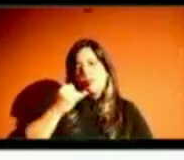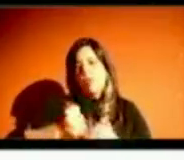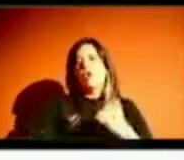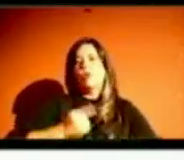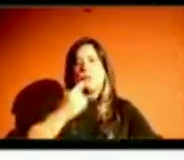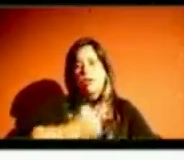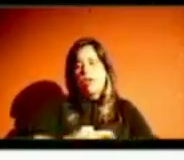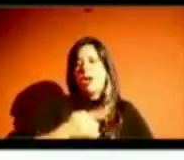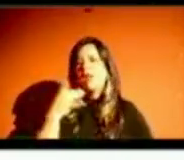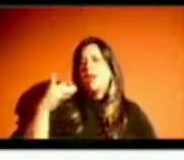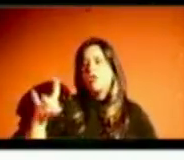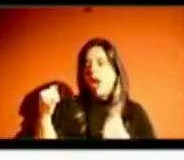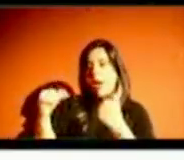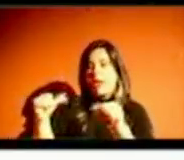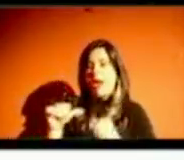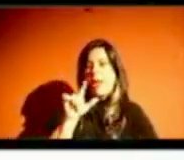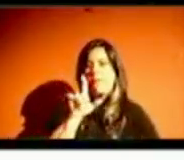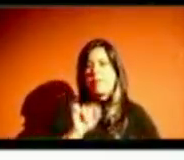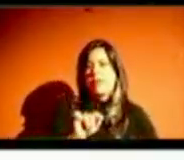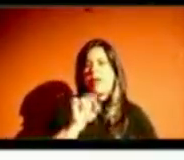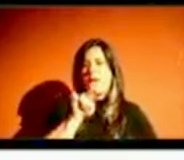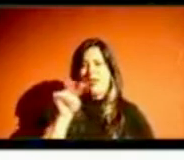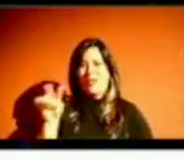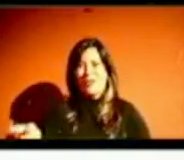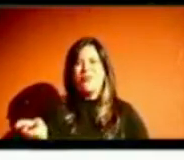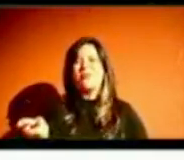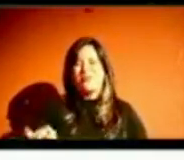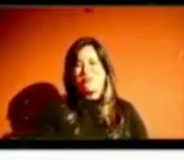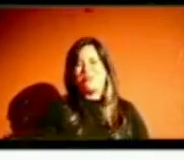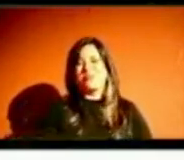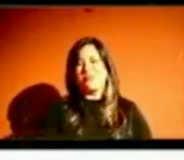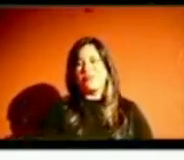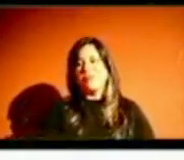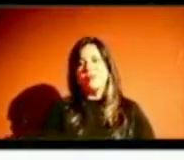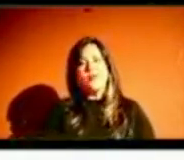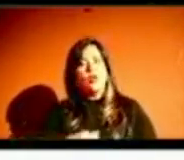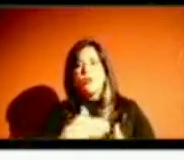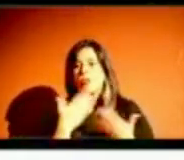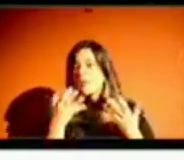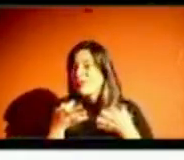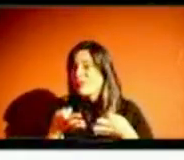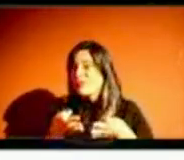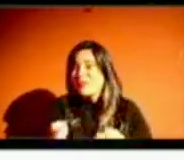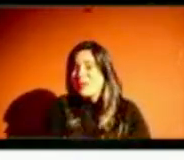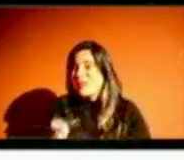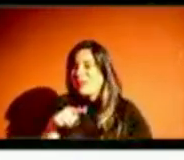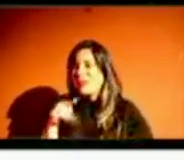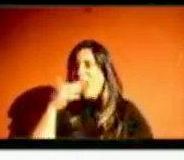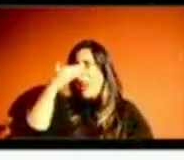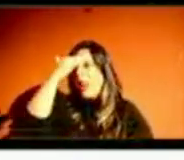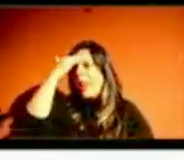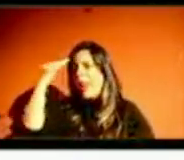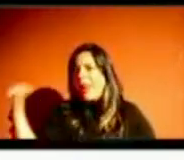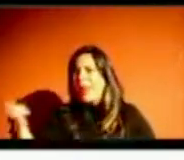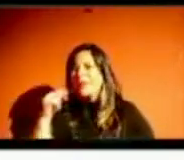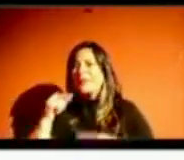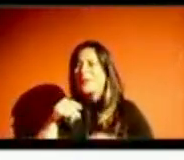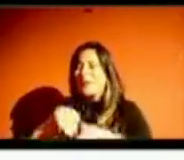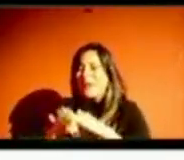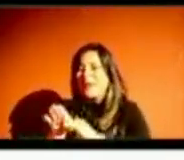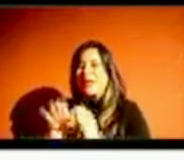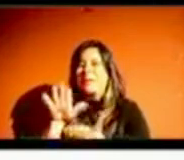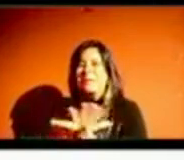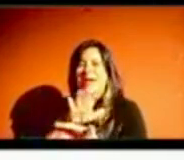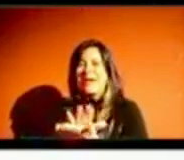el 18 de abril del 2022. Así que no hay manera que a usted se le olvide cuando usted entre a